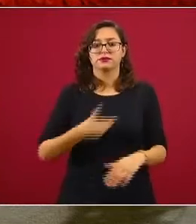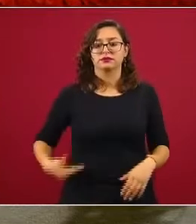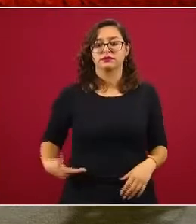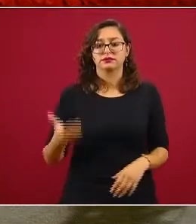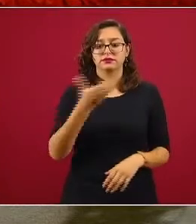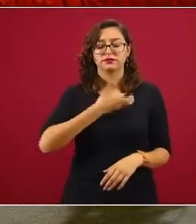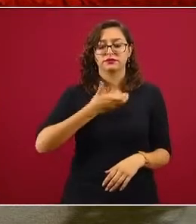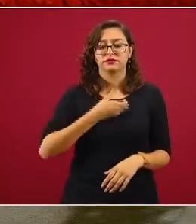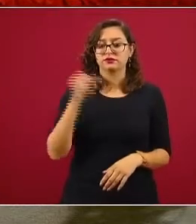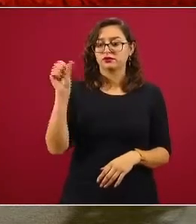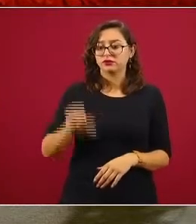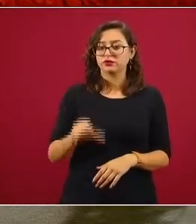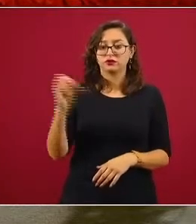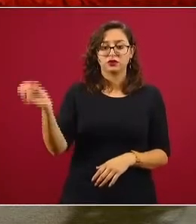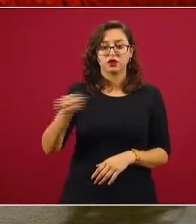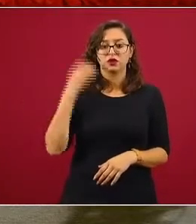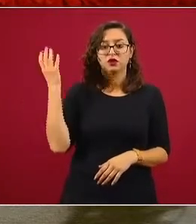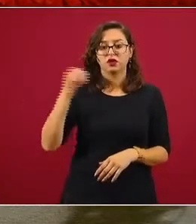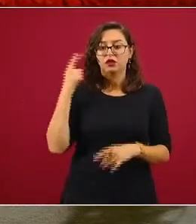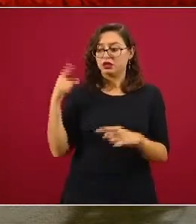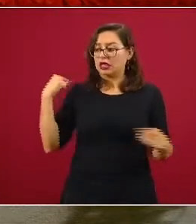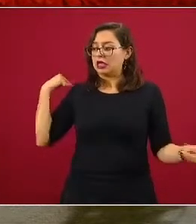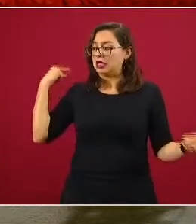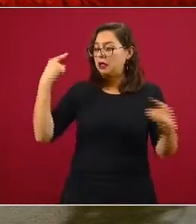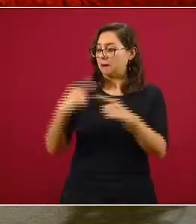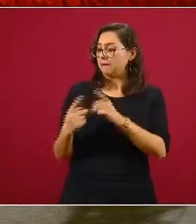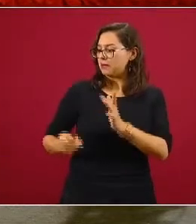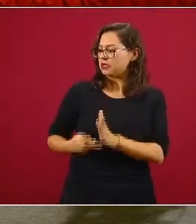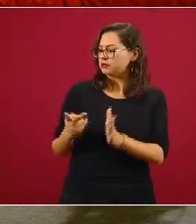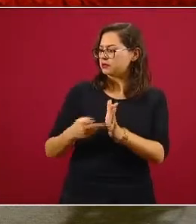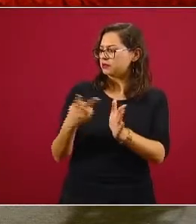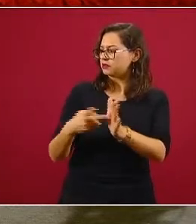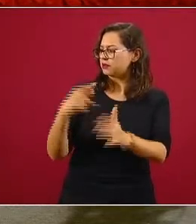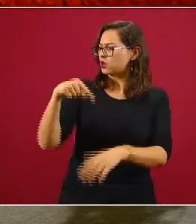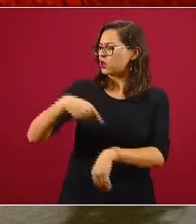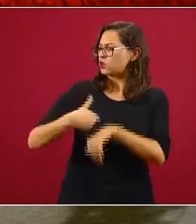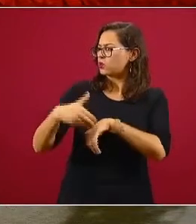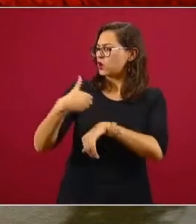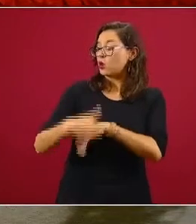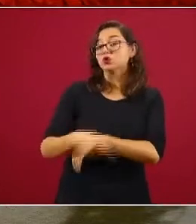hoy en las conferencias que 172